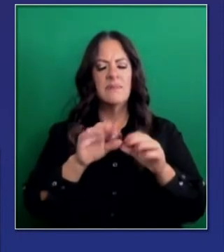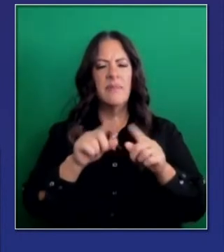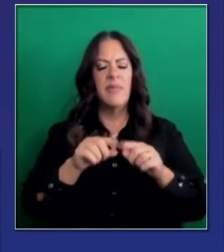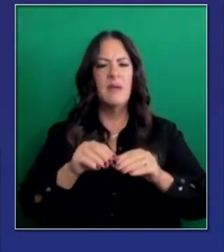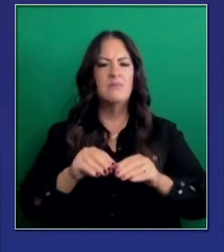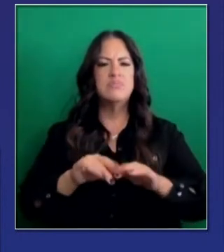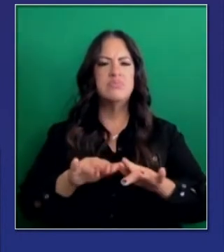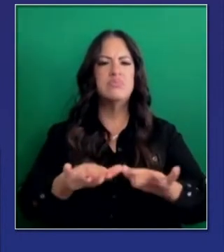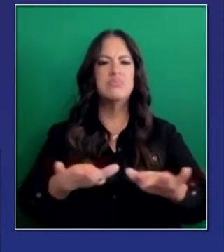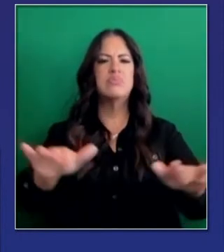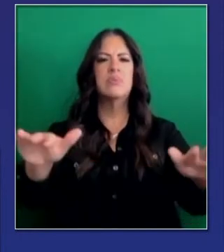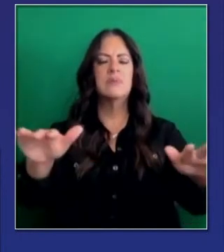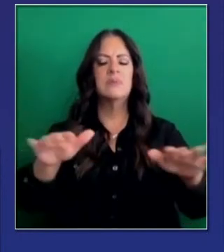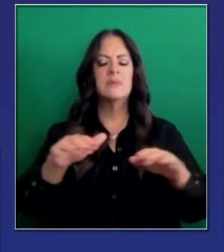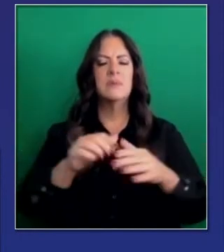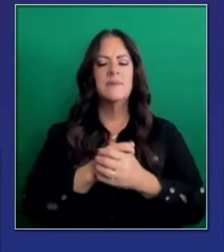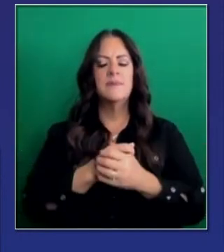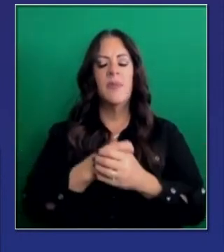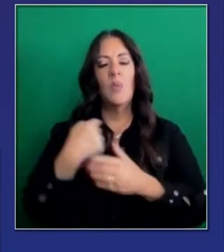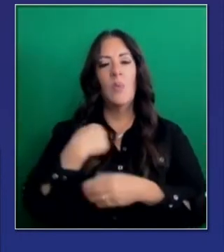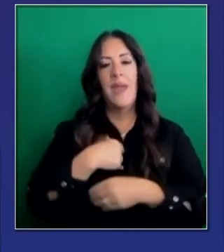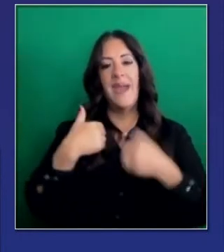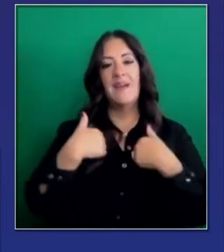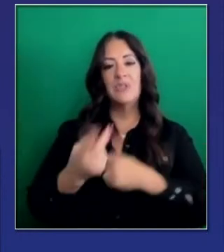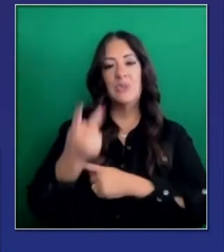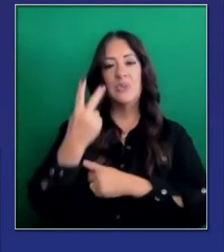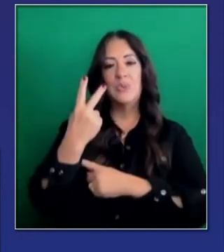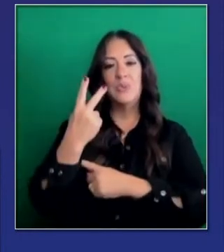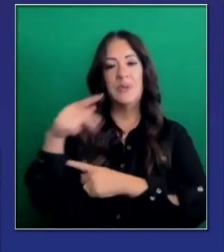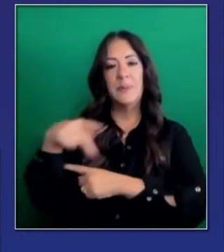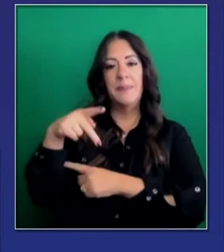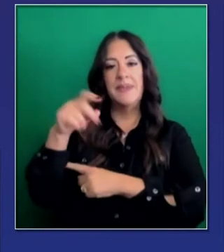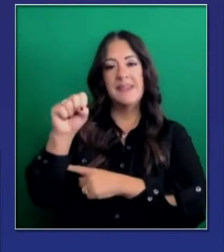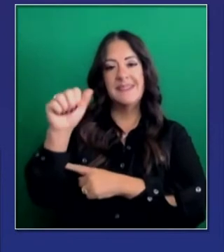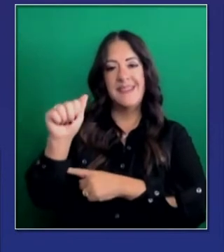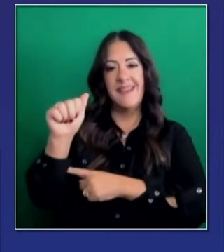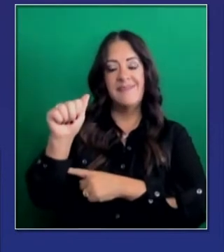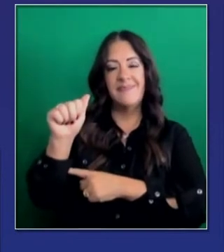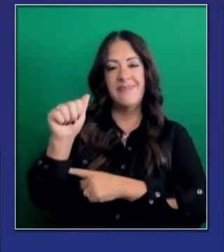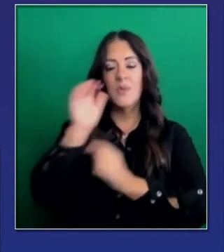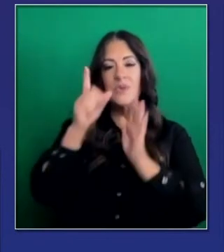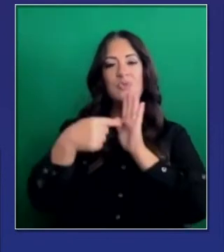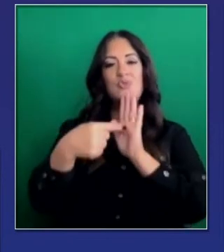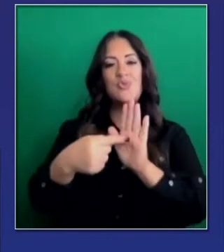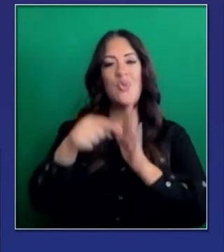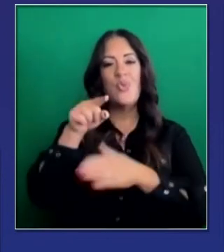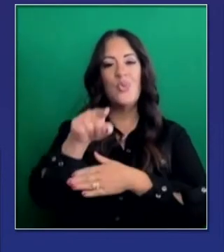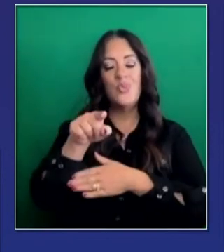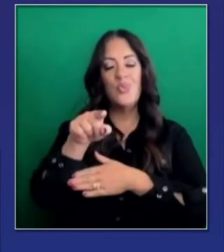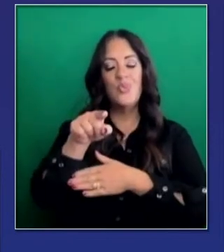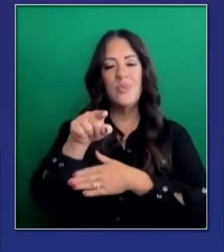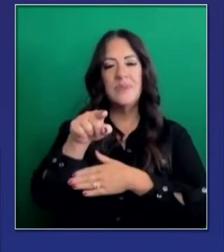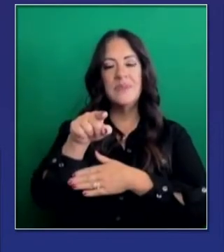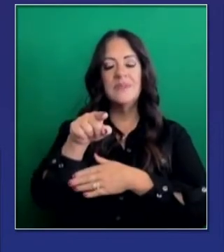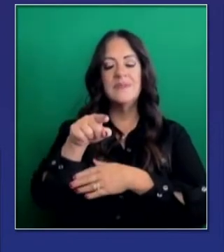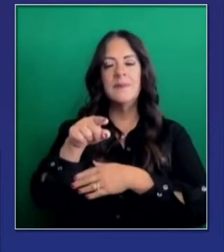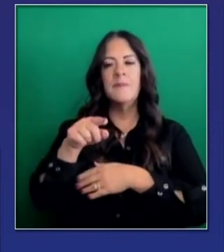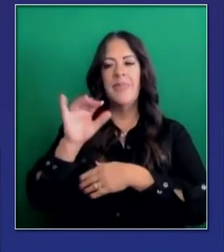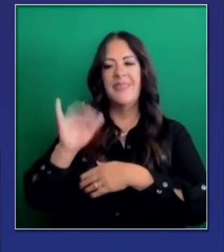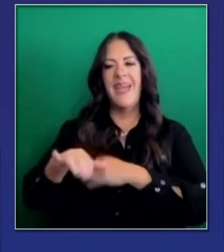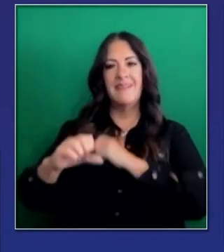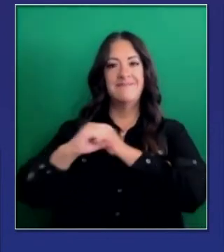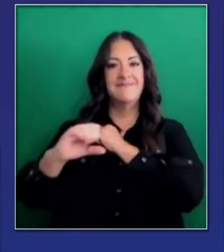mostrarles dos mensajes de atención pública para que sepan cómo